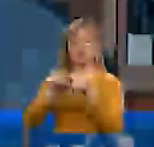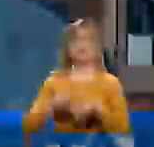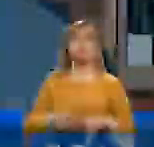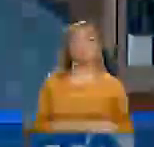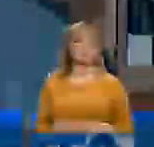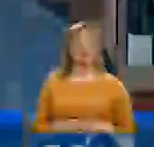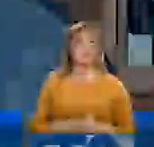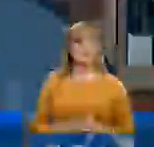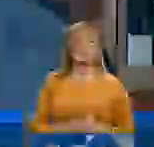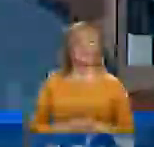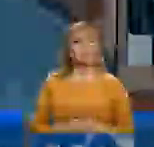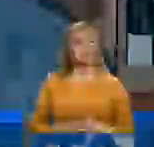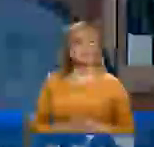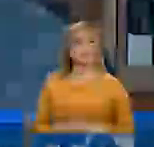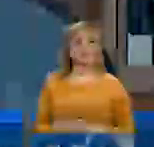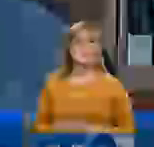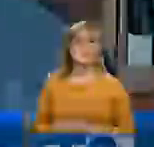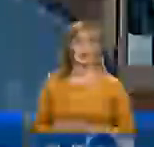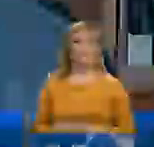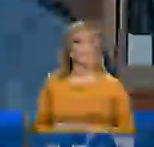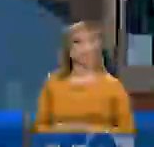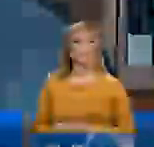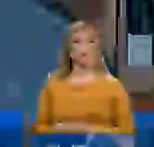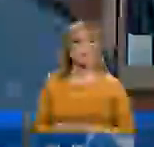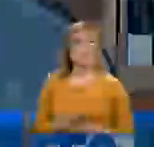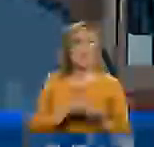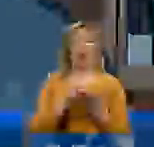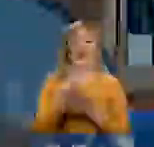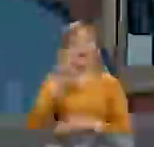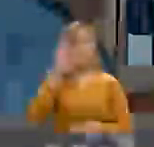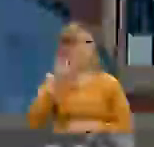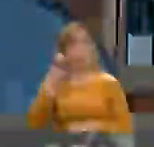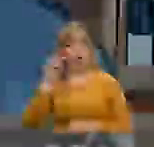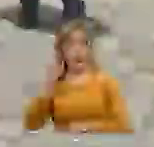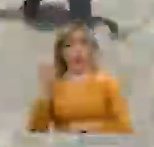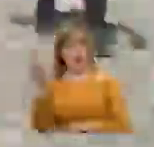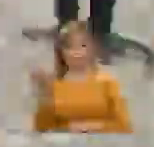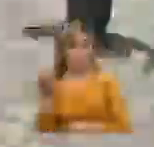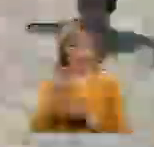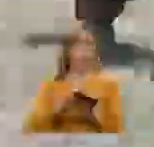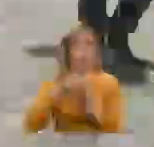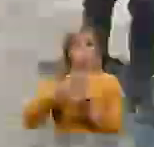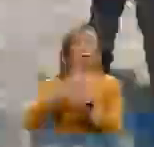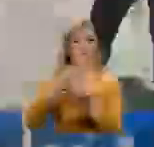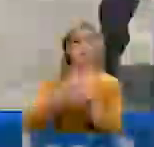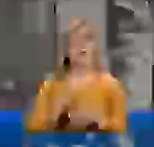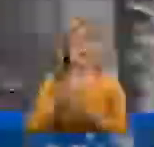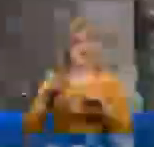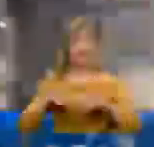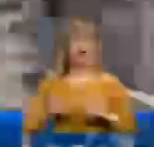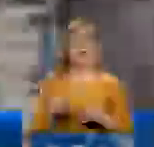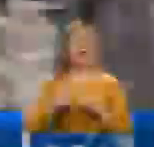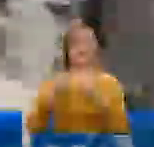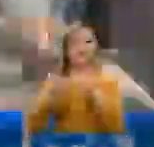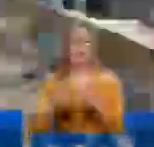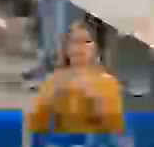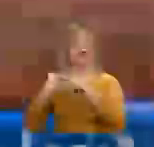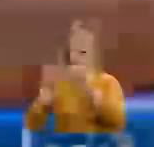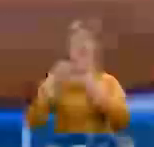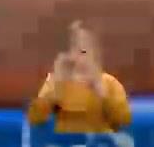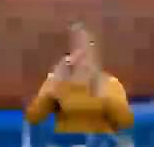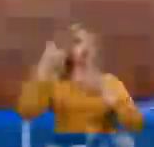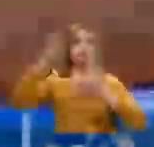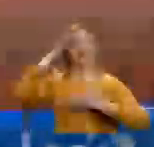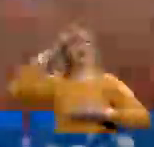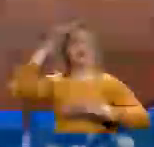expansión importante de la cobertura del bono de desarrollo. Además, según su criterio, los candidatos a todas las dignidades, independientemente